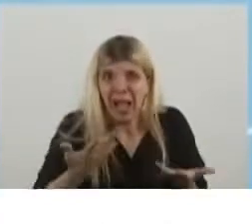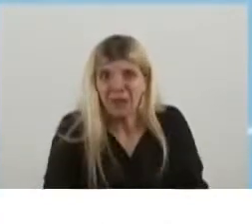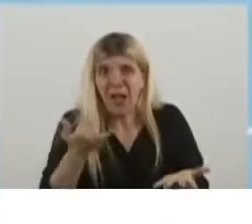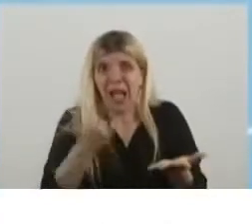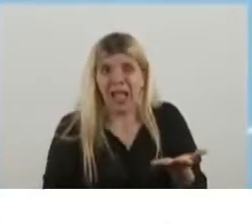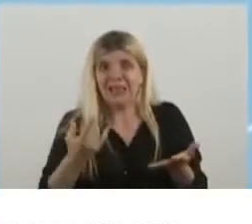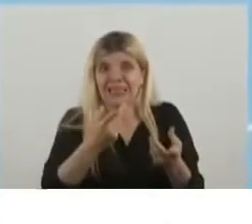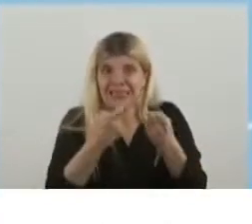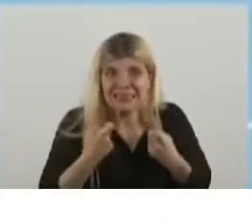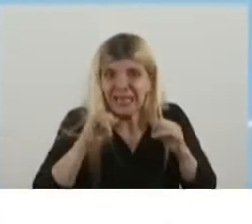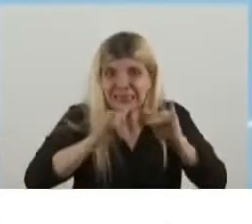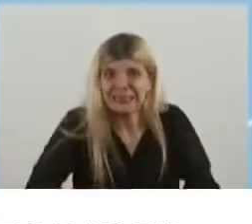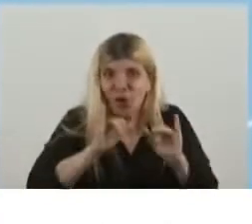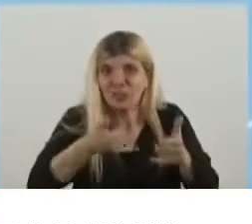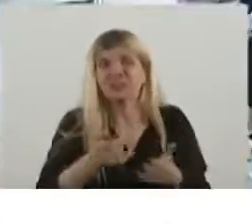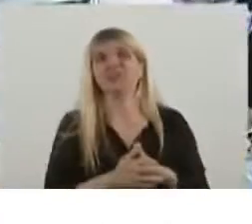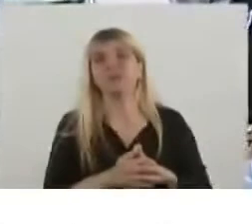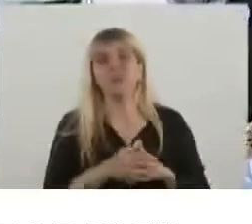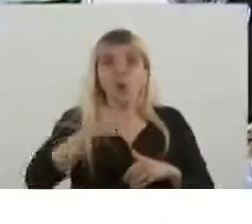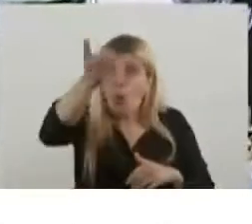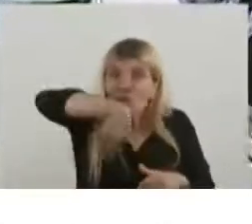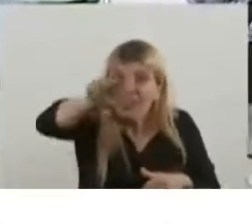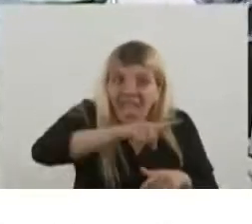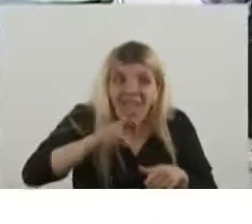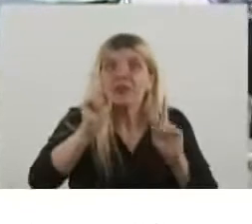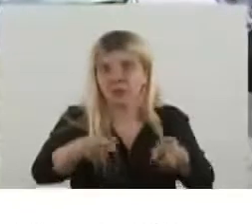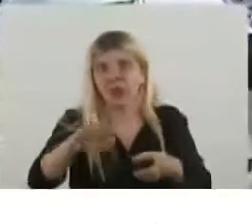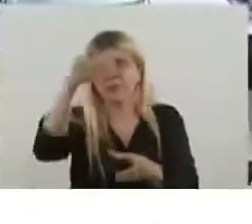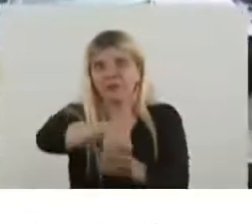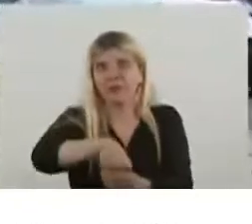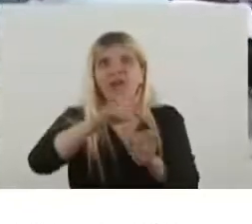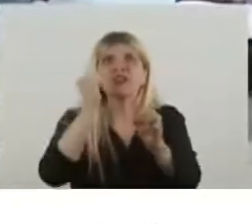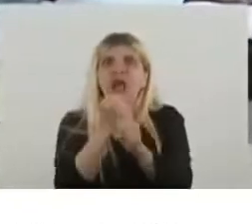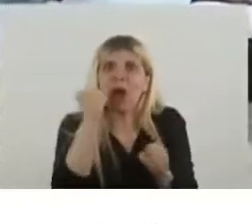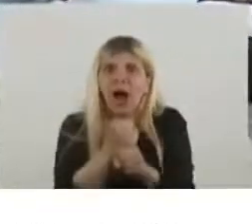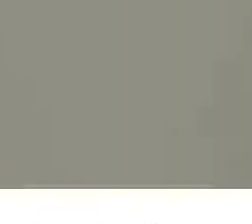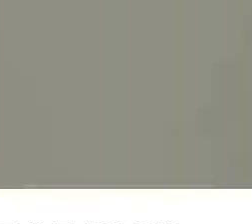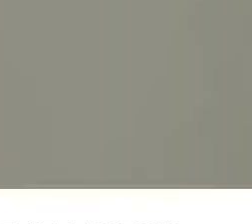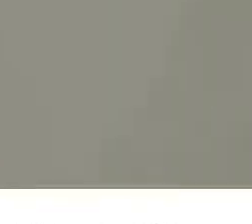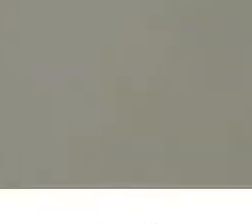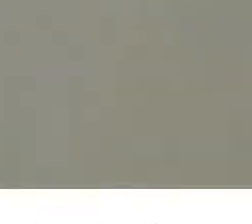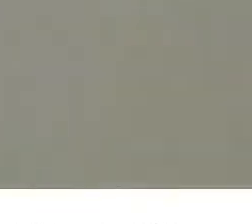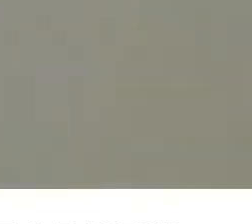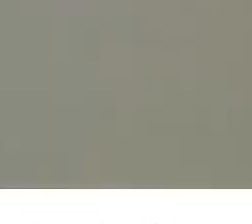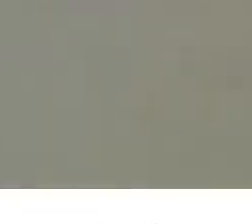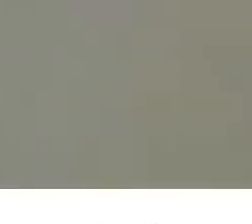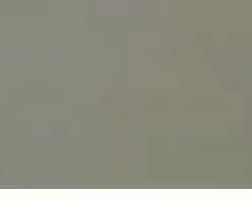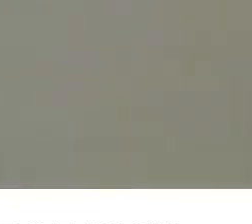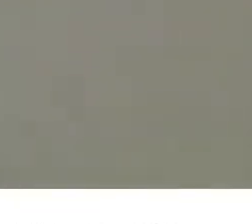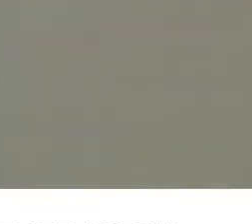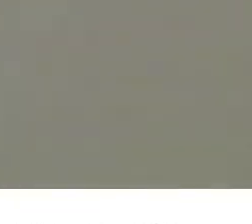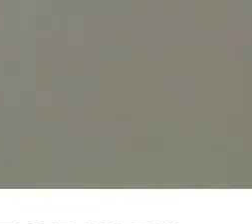ustedes los que trabajan en la salud las fuerzas de seguridad ellos antes y